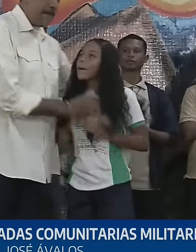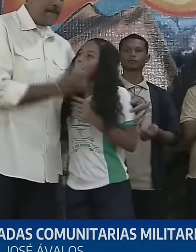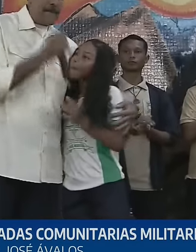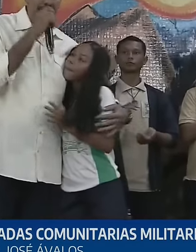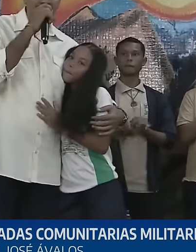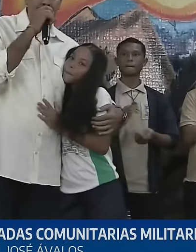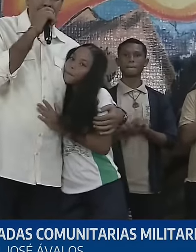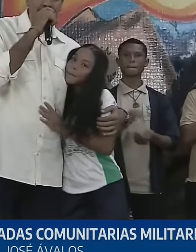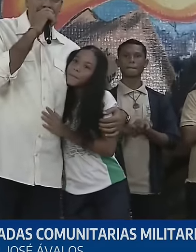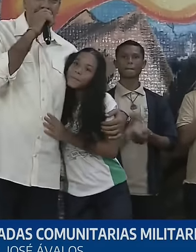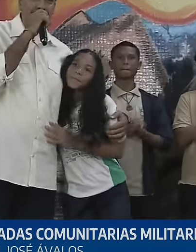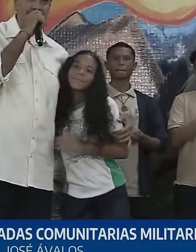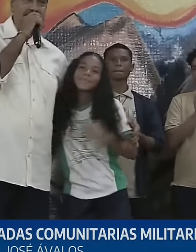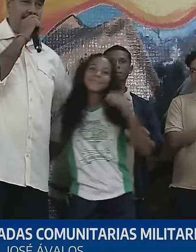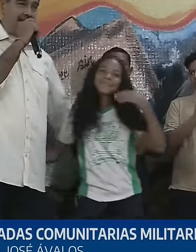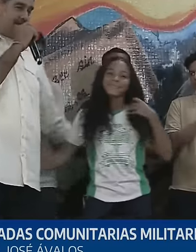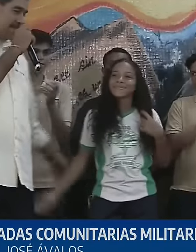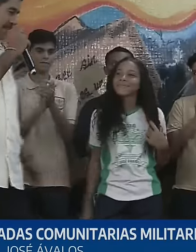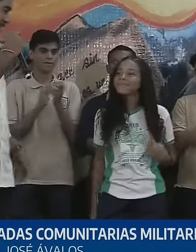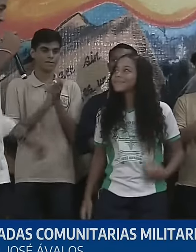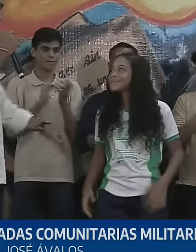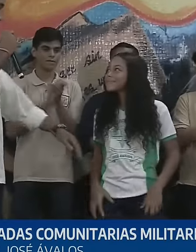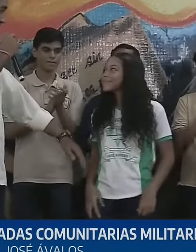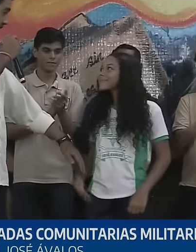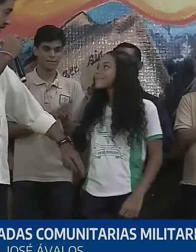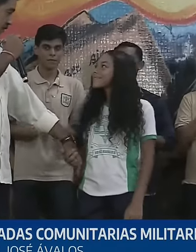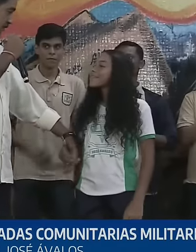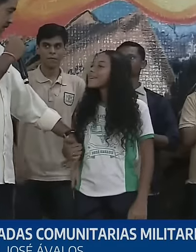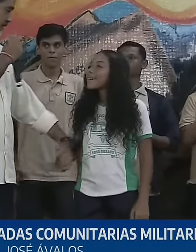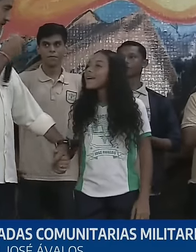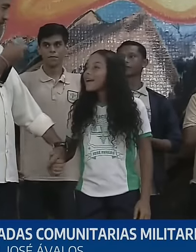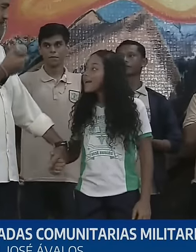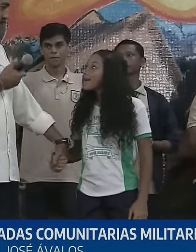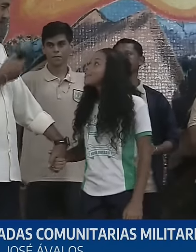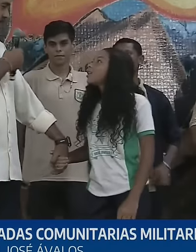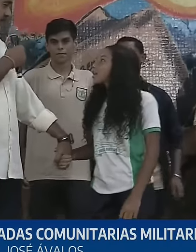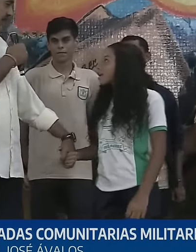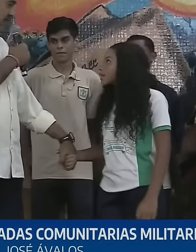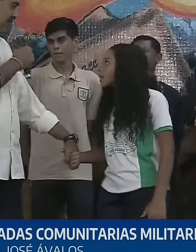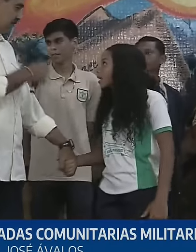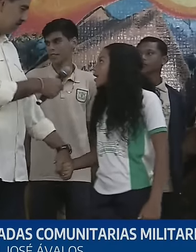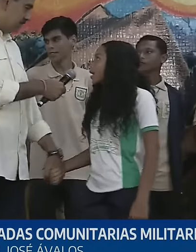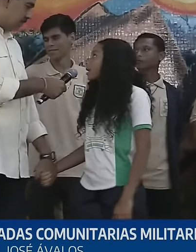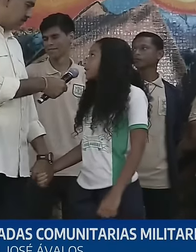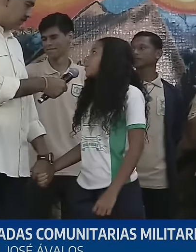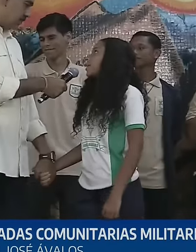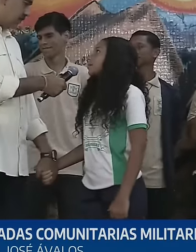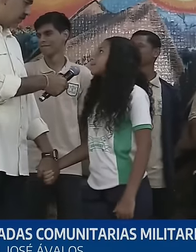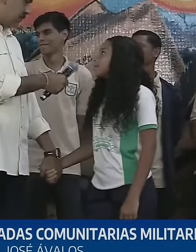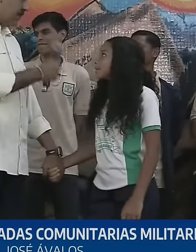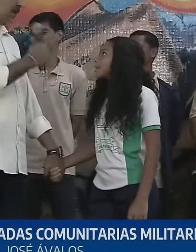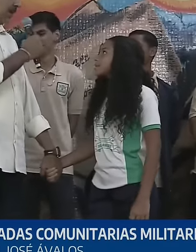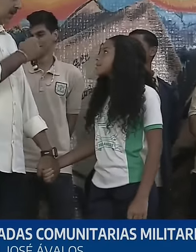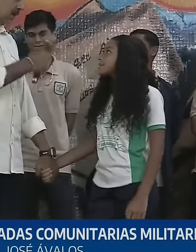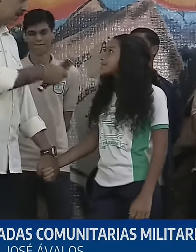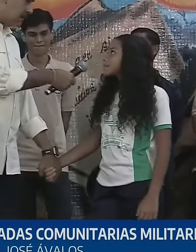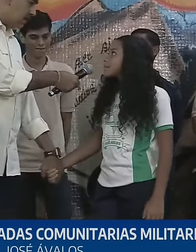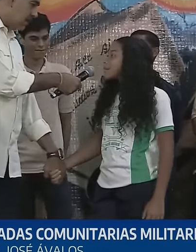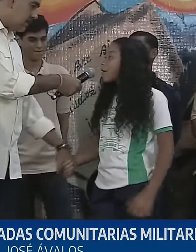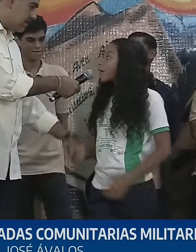fundamento Bravo Sofía tien que estudiar canto canal